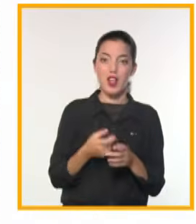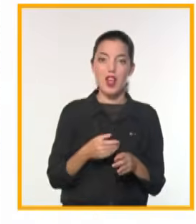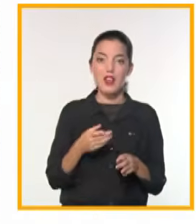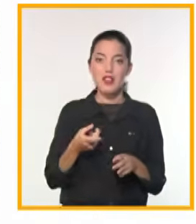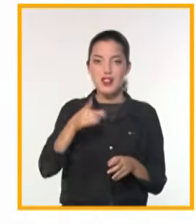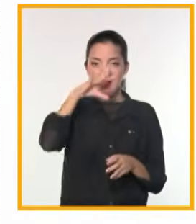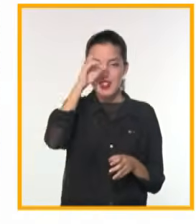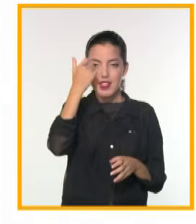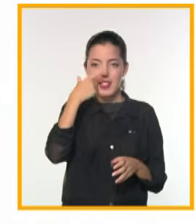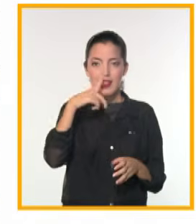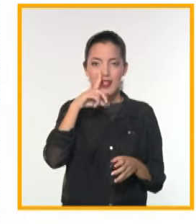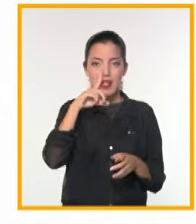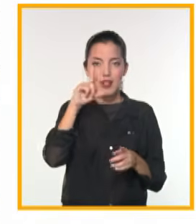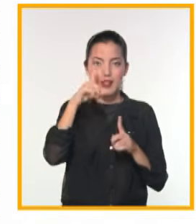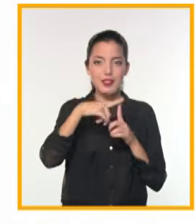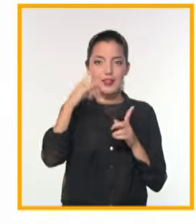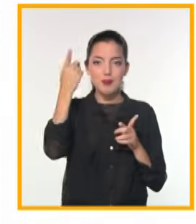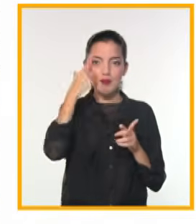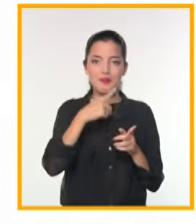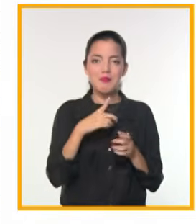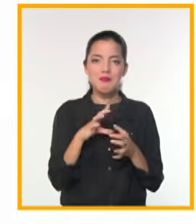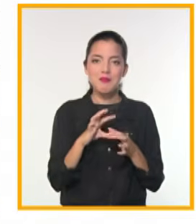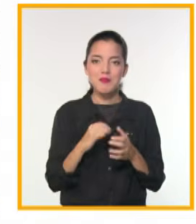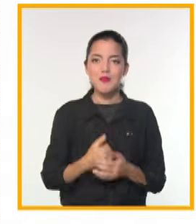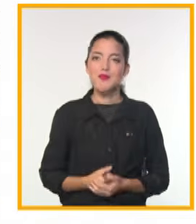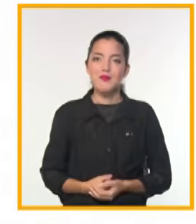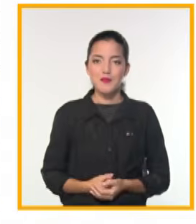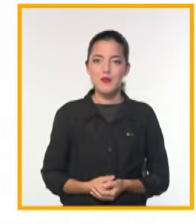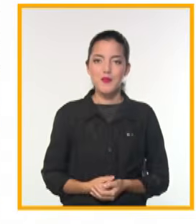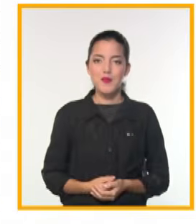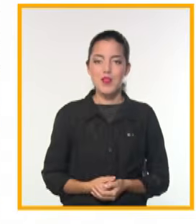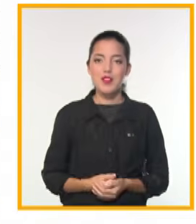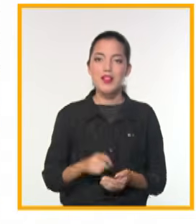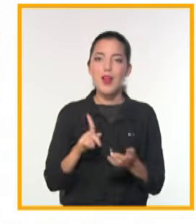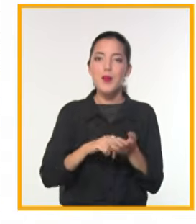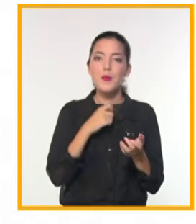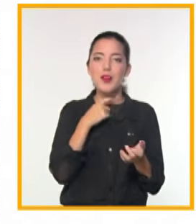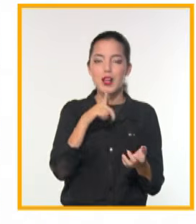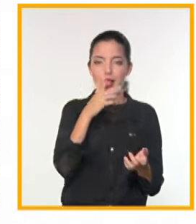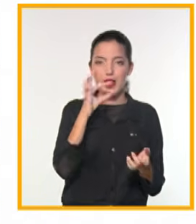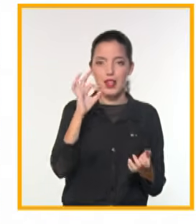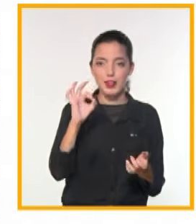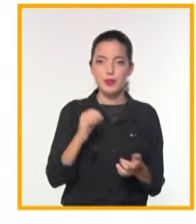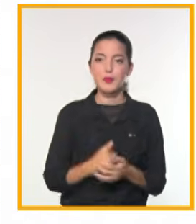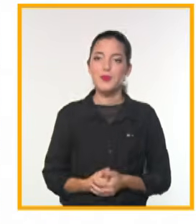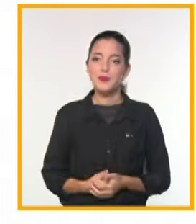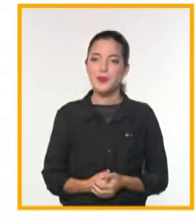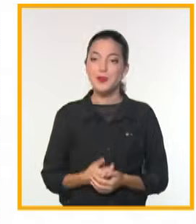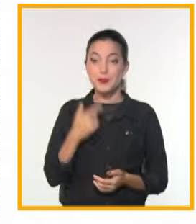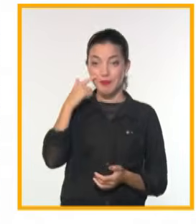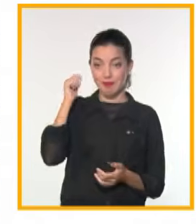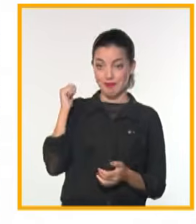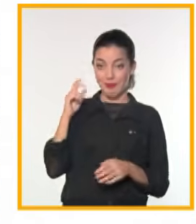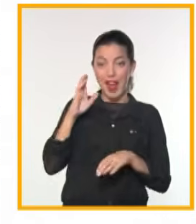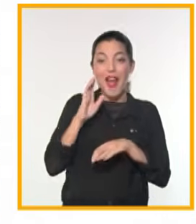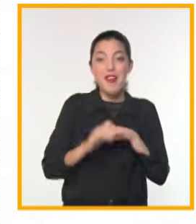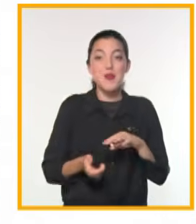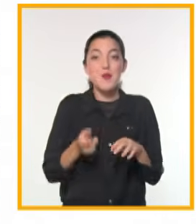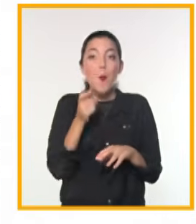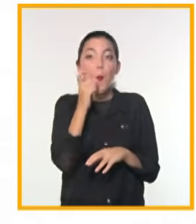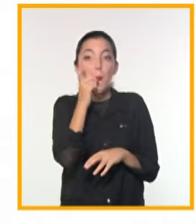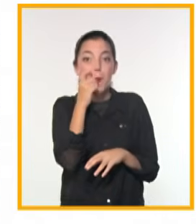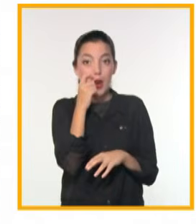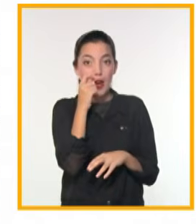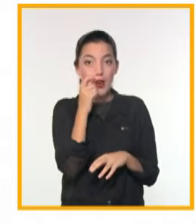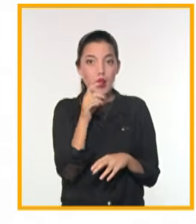¿Es Roberto? ¿Ese es Roberto o no? No, ese es Pedro. Pedro. Pedro es mi hermano, que además tiene una gran historia